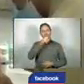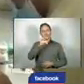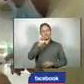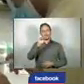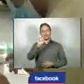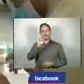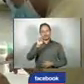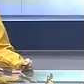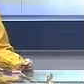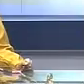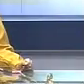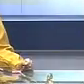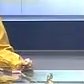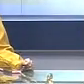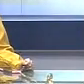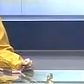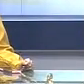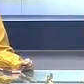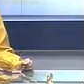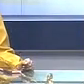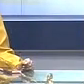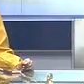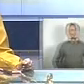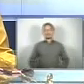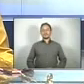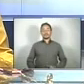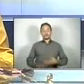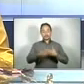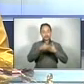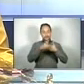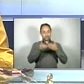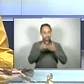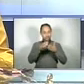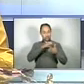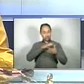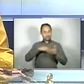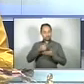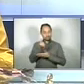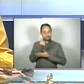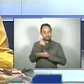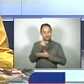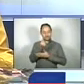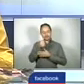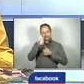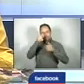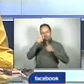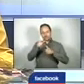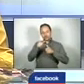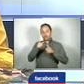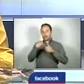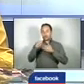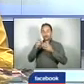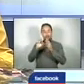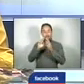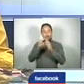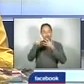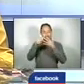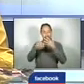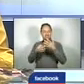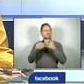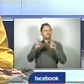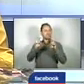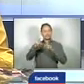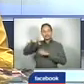Marcela Rivera. Así es contarles que diputados de la Comisión Financiera aprobaron modificar la ley aprobada recientemente respecto al uso de